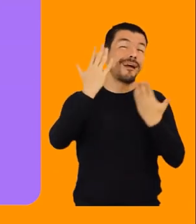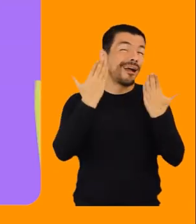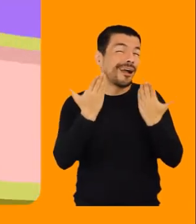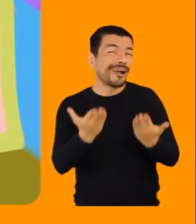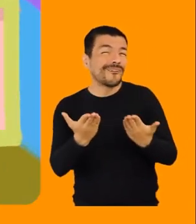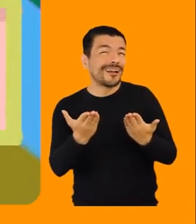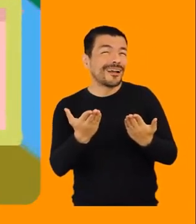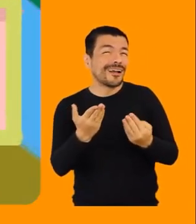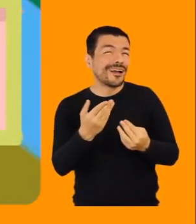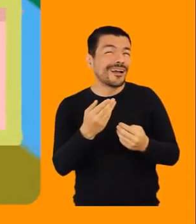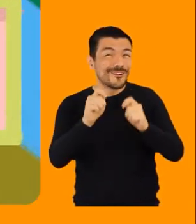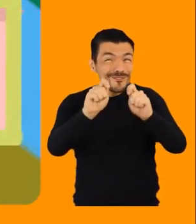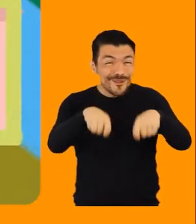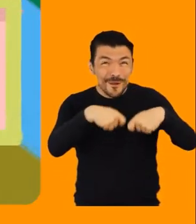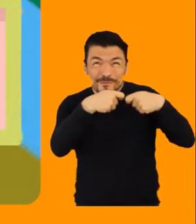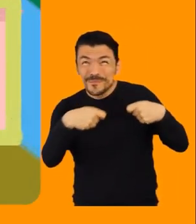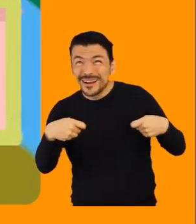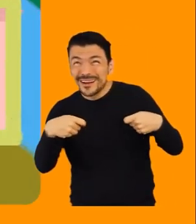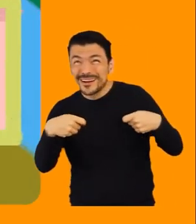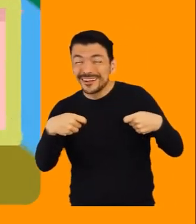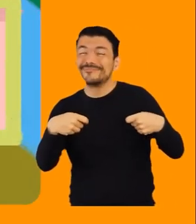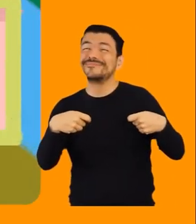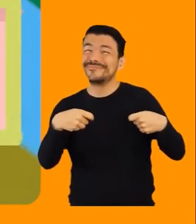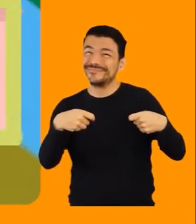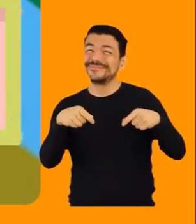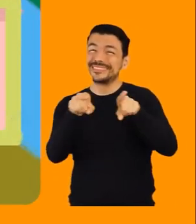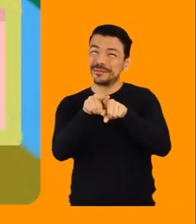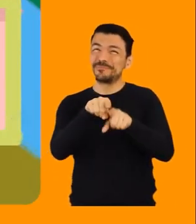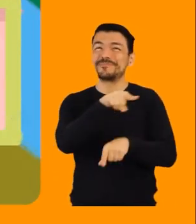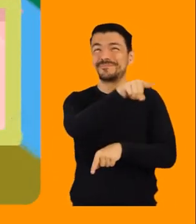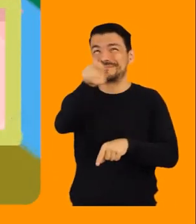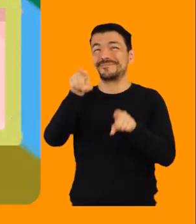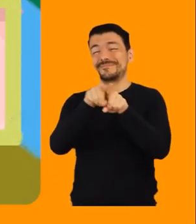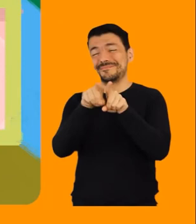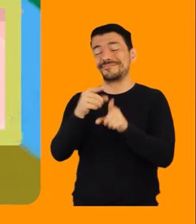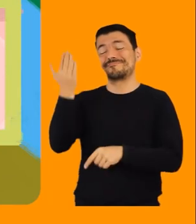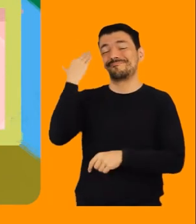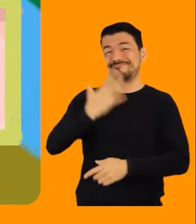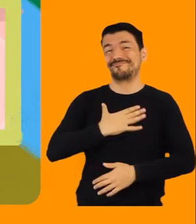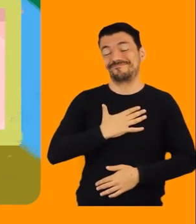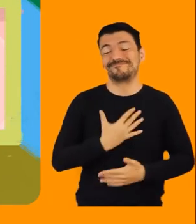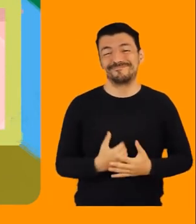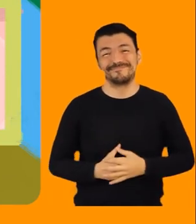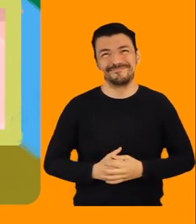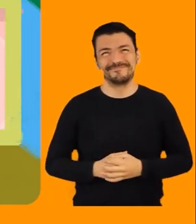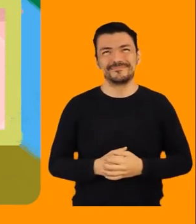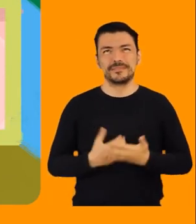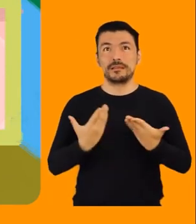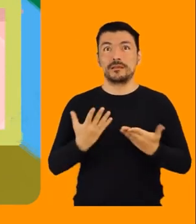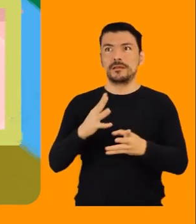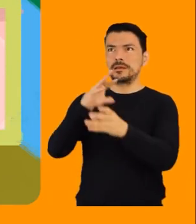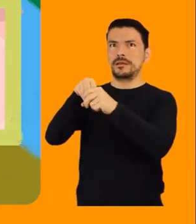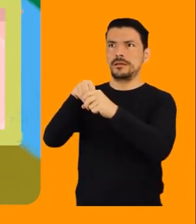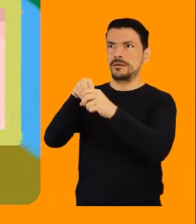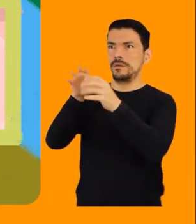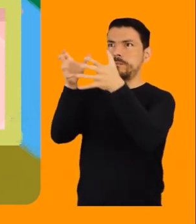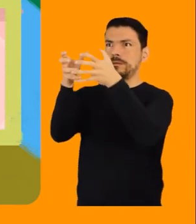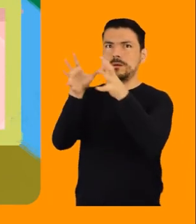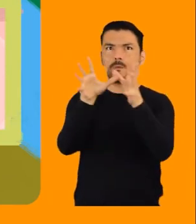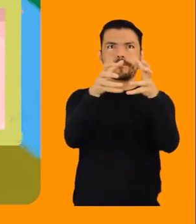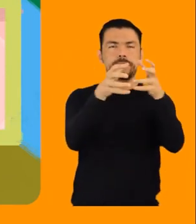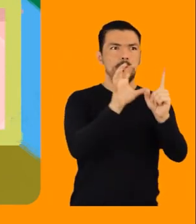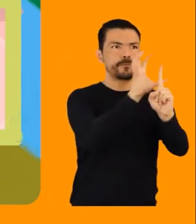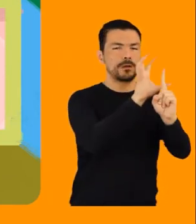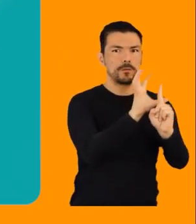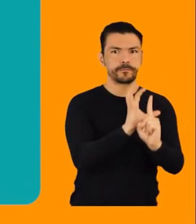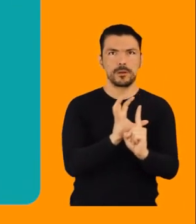hemos lidiado. En estos momentos, nuestra normalidad es la realidad de todos. Ahora todos nos encontramos en nuestra